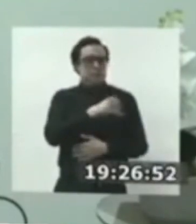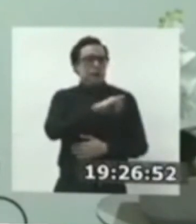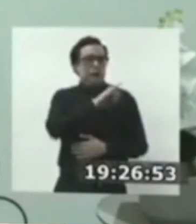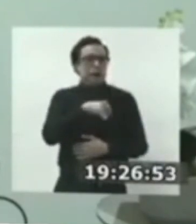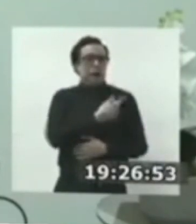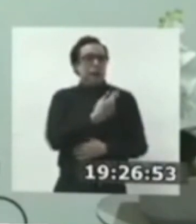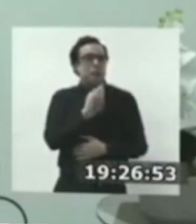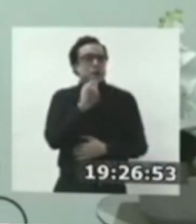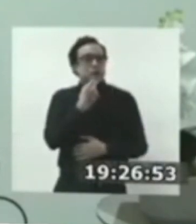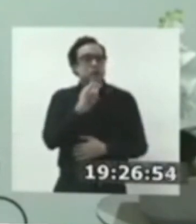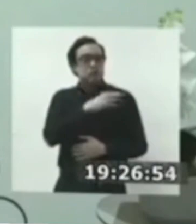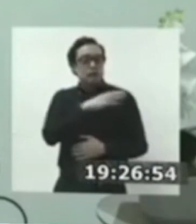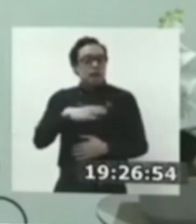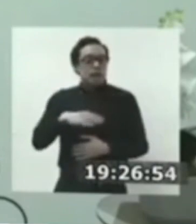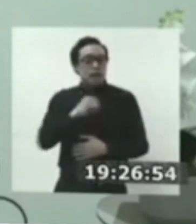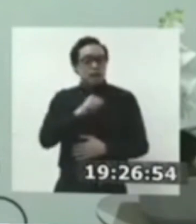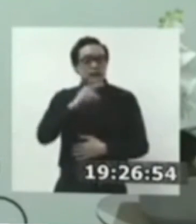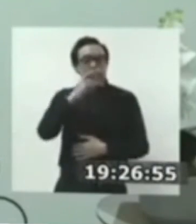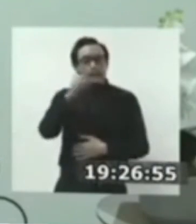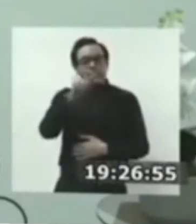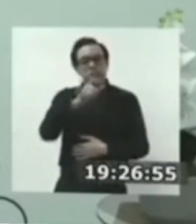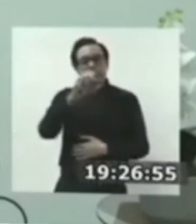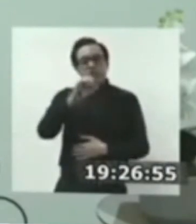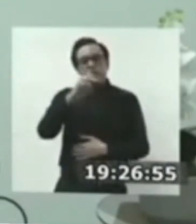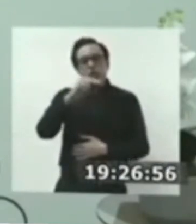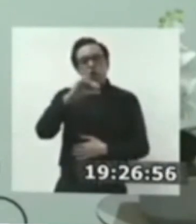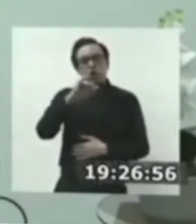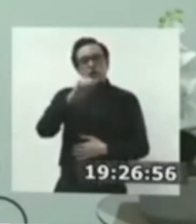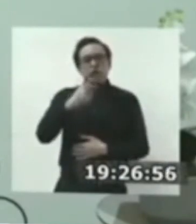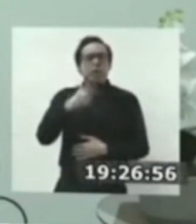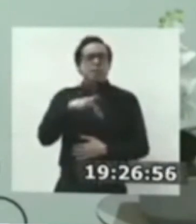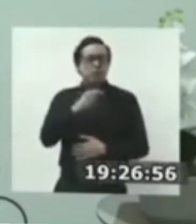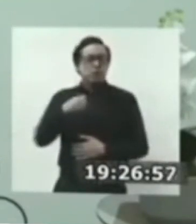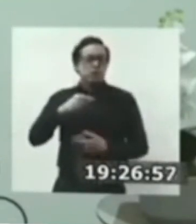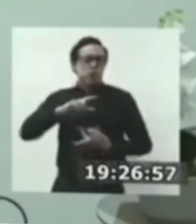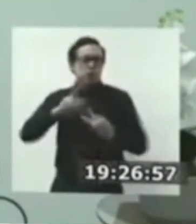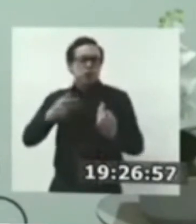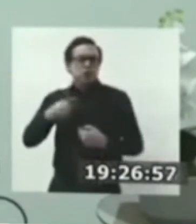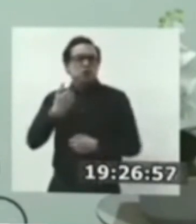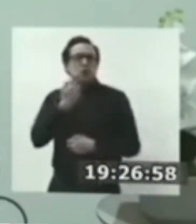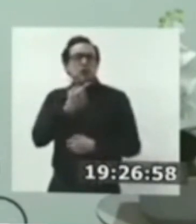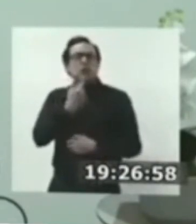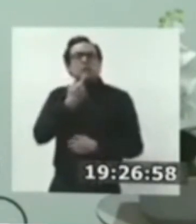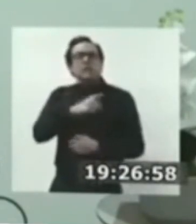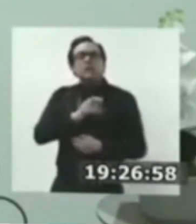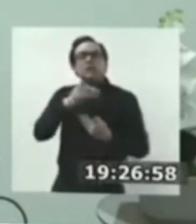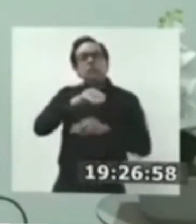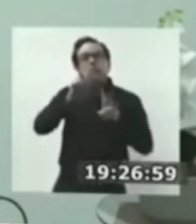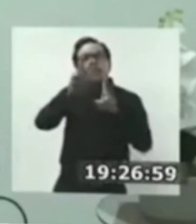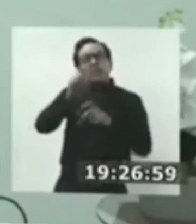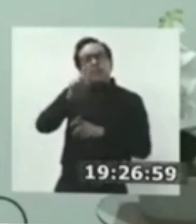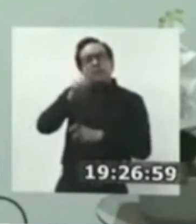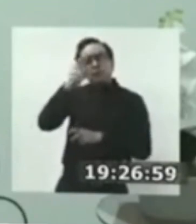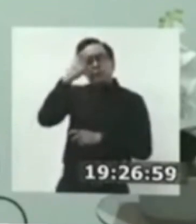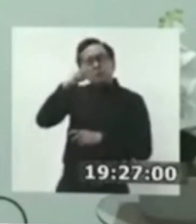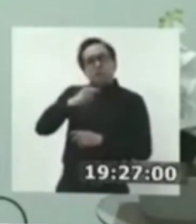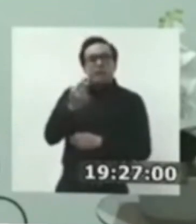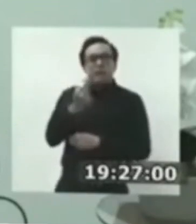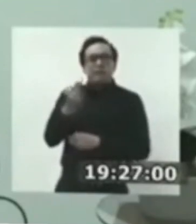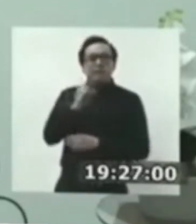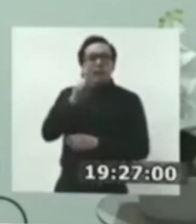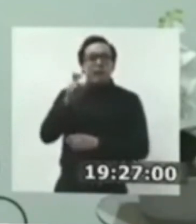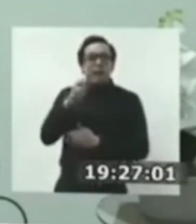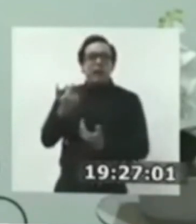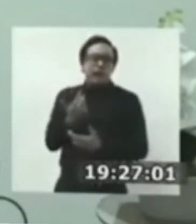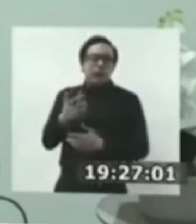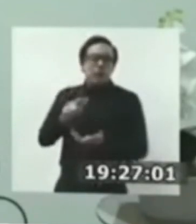me pareció rarísimo que no citaran a su candidata. Por eso le tuve que preguntar, oye, el candidato del PRIAN tendrá